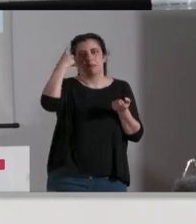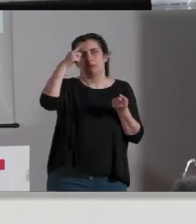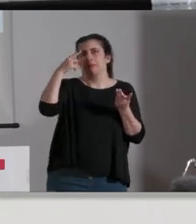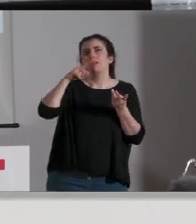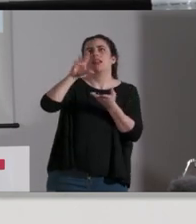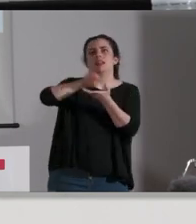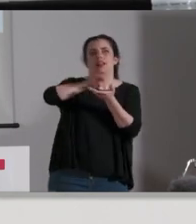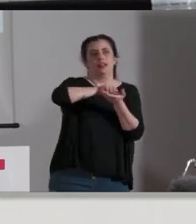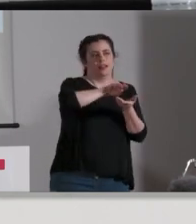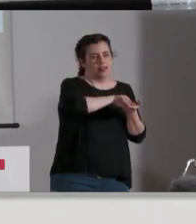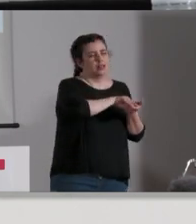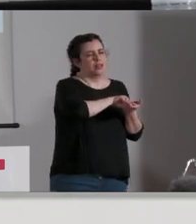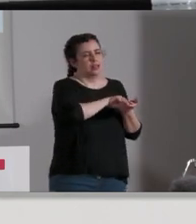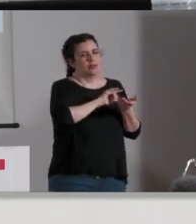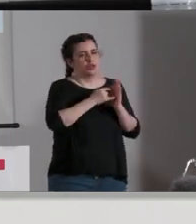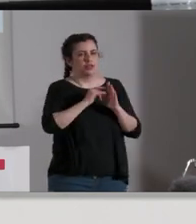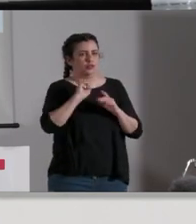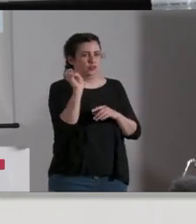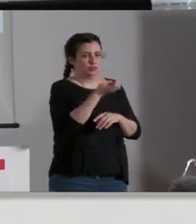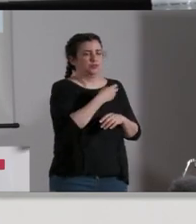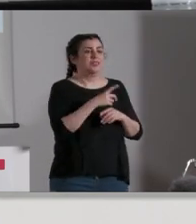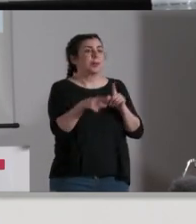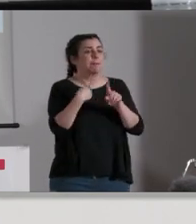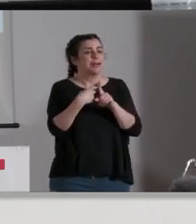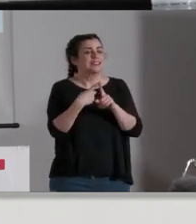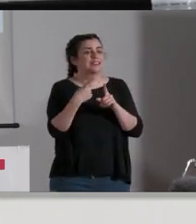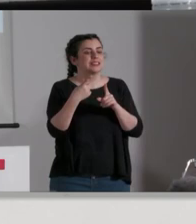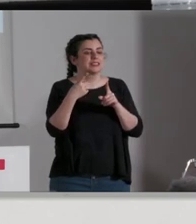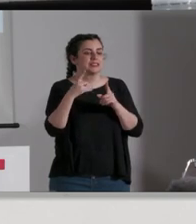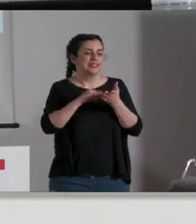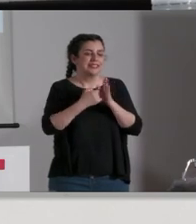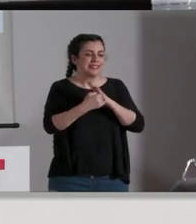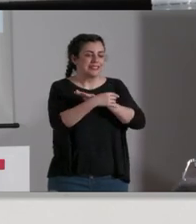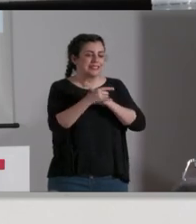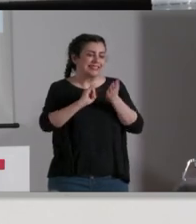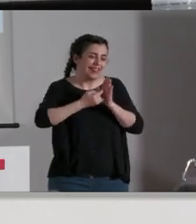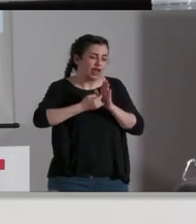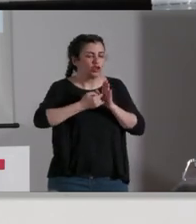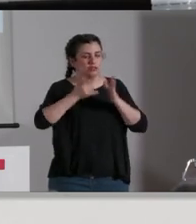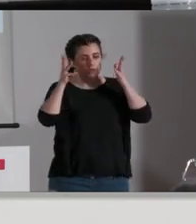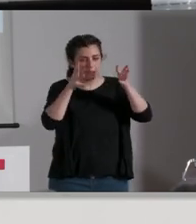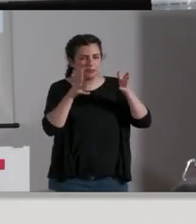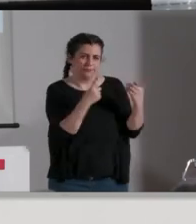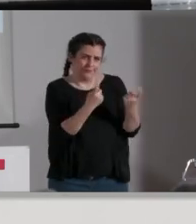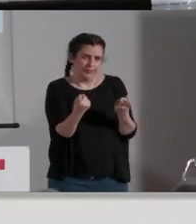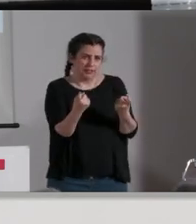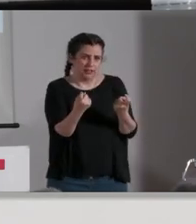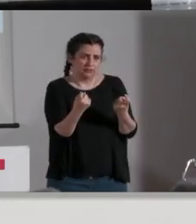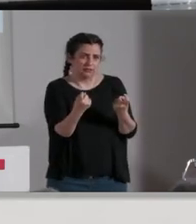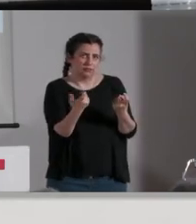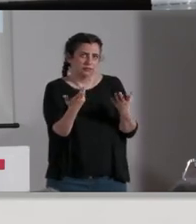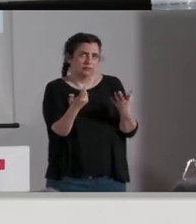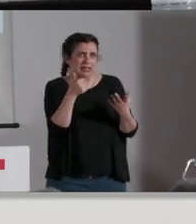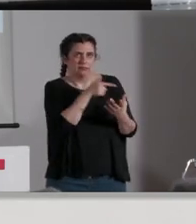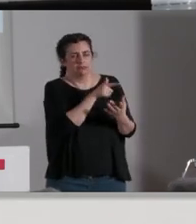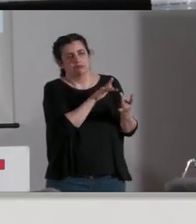proyectos. Y también la falta de asesoramiento técnico que nos hemos encontrado en este proceso, sobre todo de cara a la administración, ¿no? Nosotras